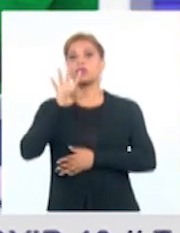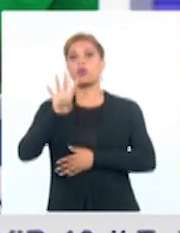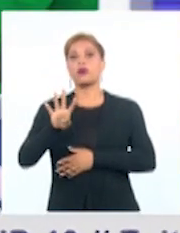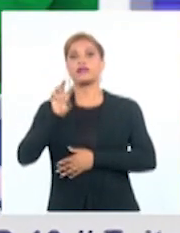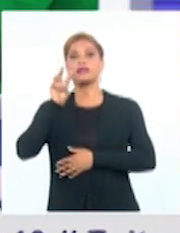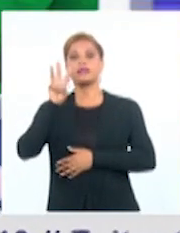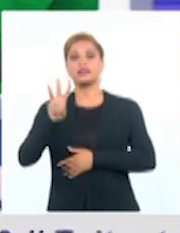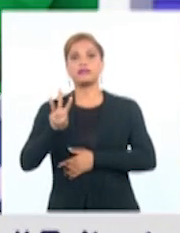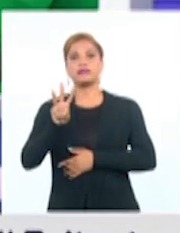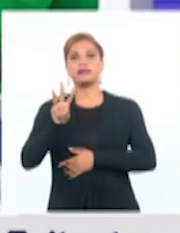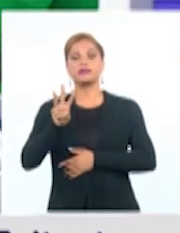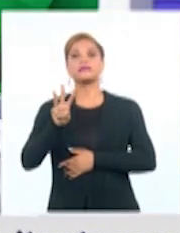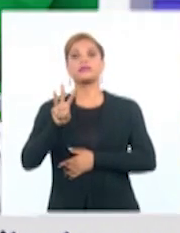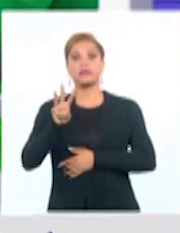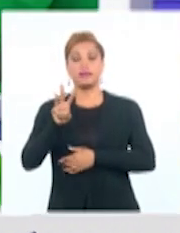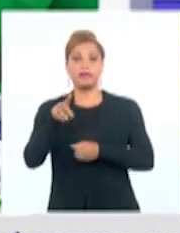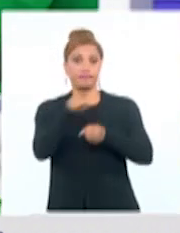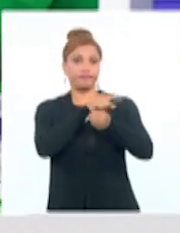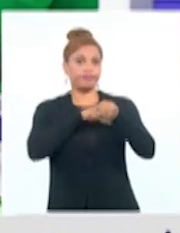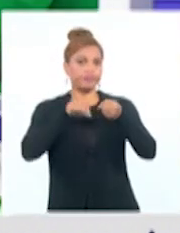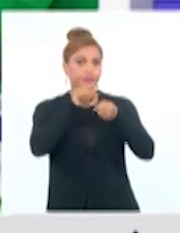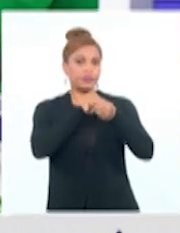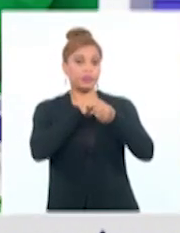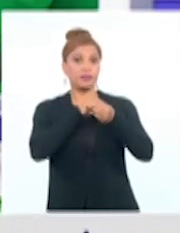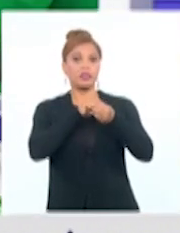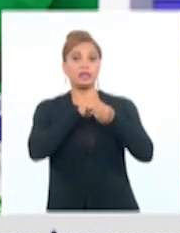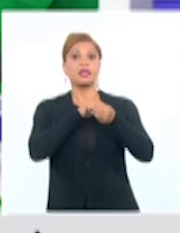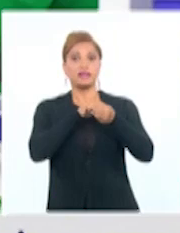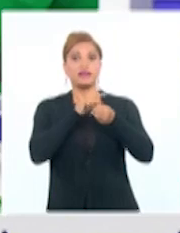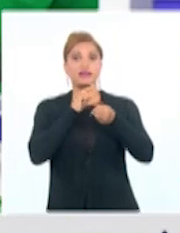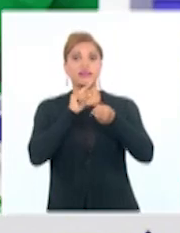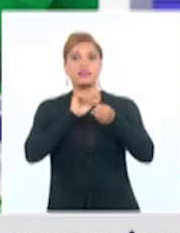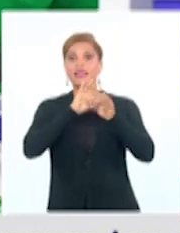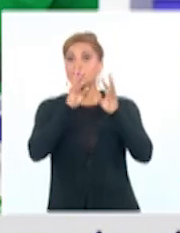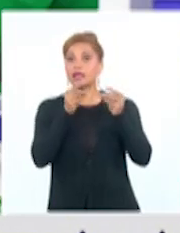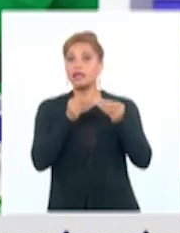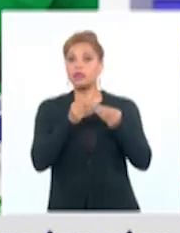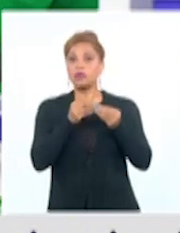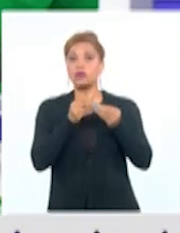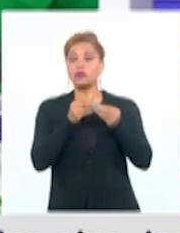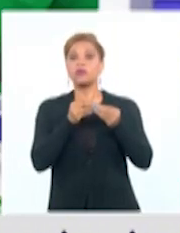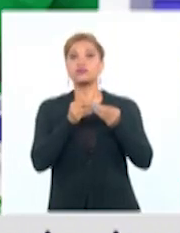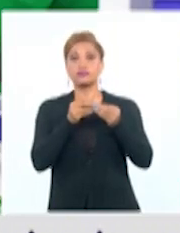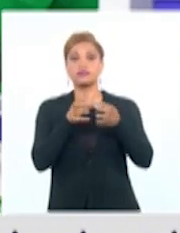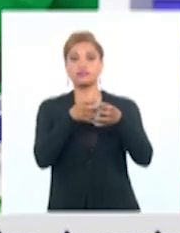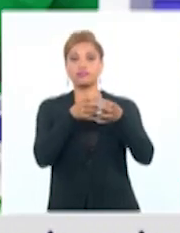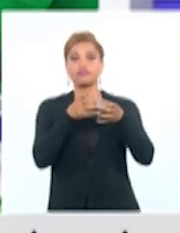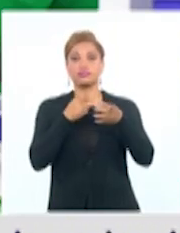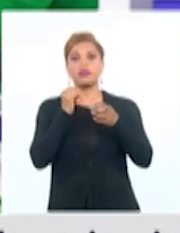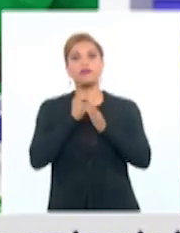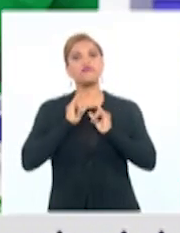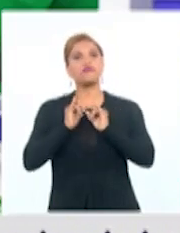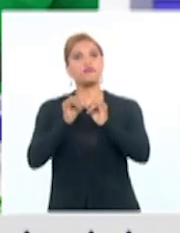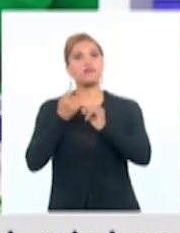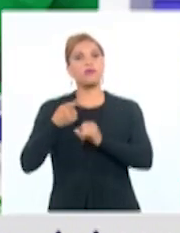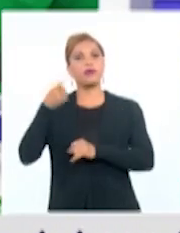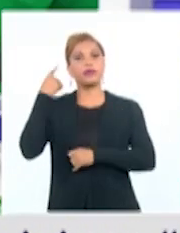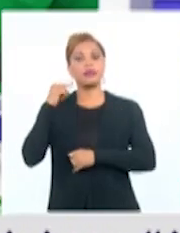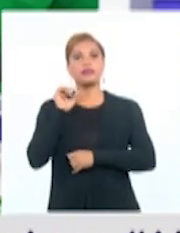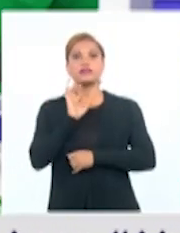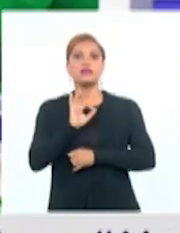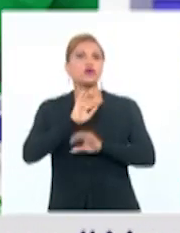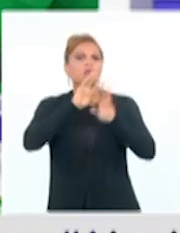1.843 de los 1.844 pacientes que se diagnosticaron en el día de ayer son